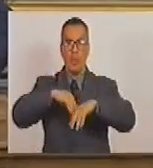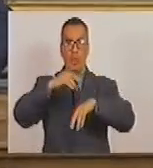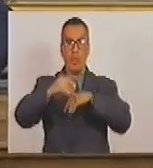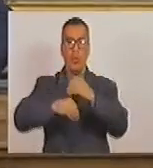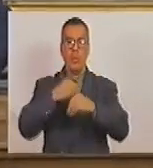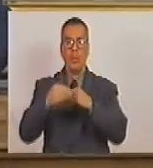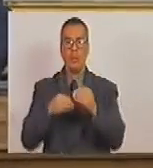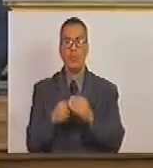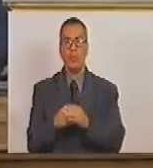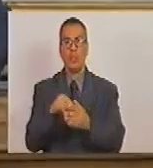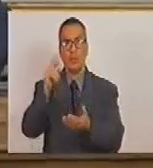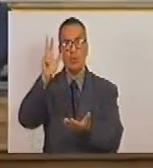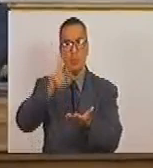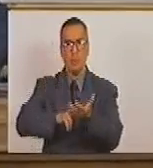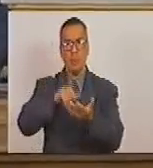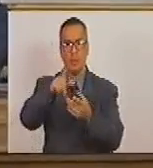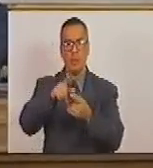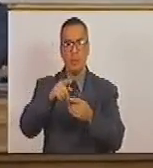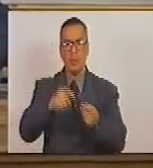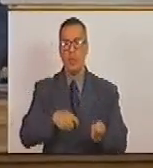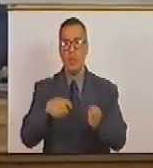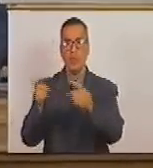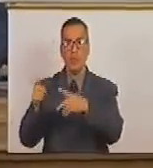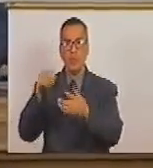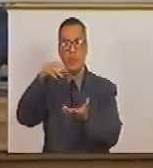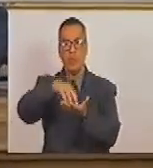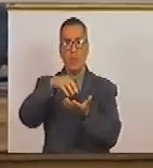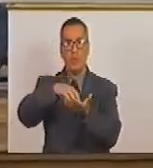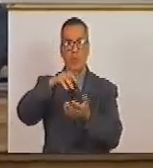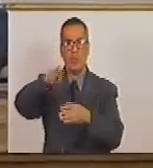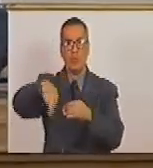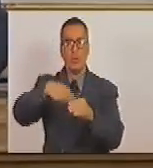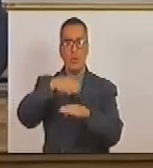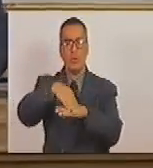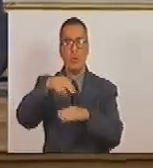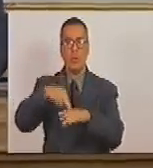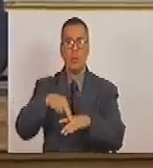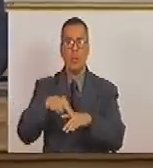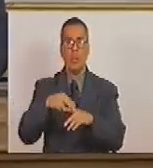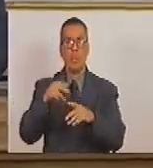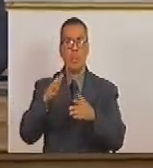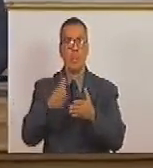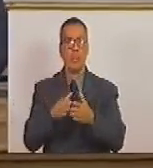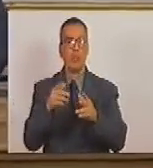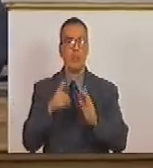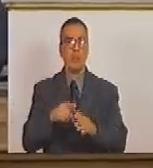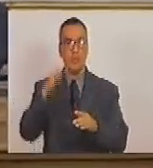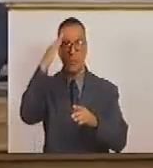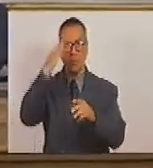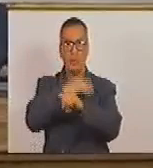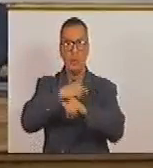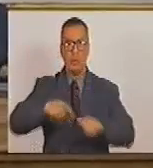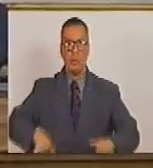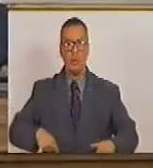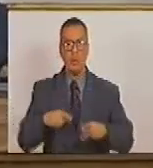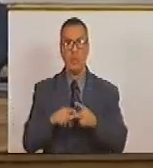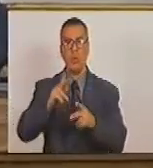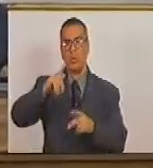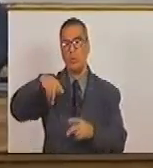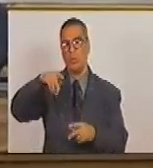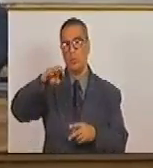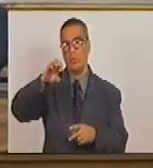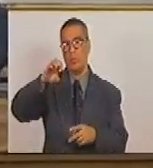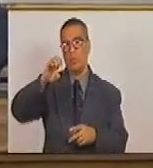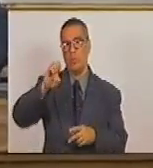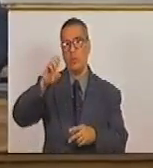cual se aprueba el traslado al Panteón Nacional de los restos simbólicos del teniente de navío Pedro